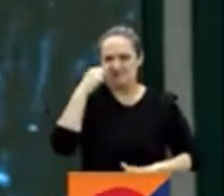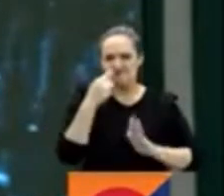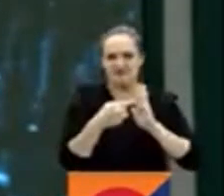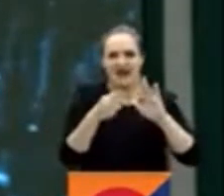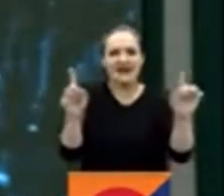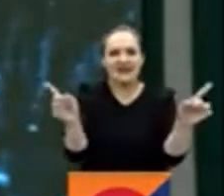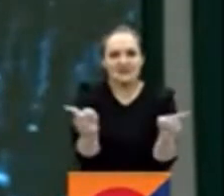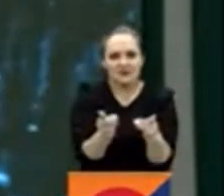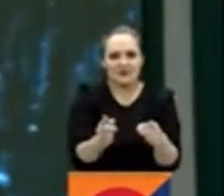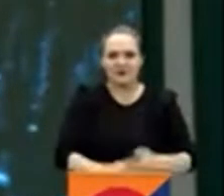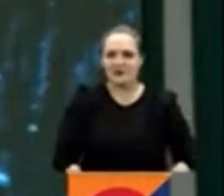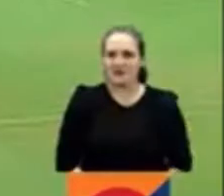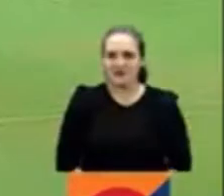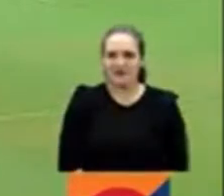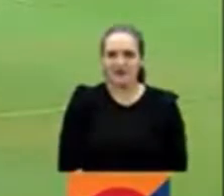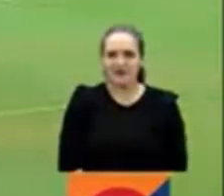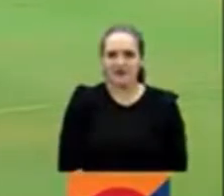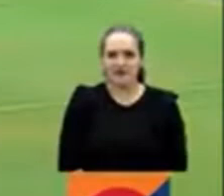resumen de la fecha.